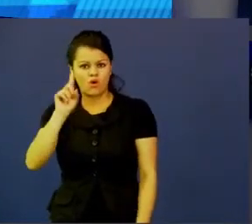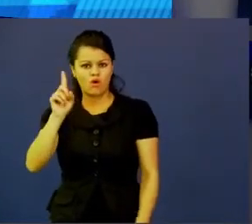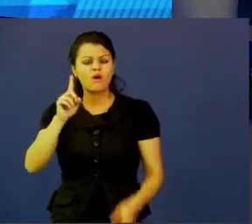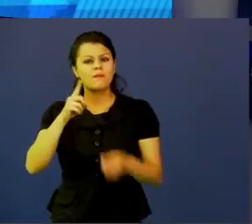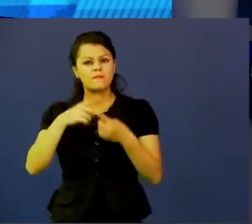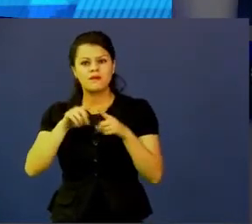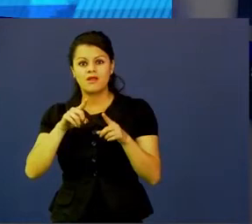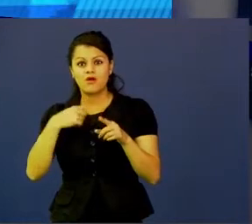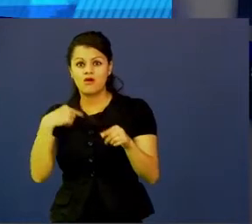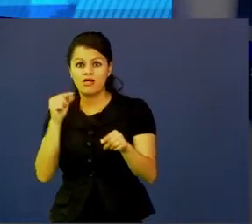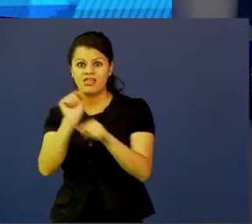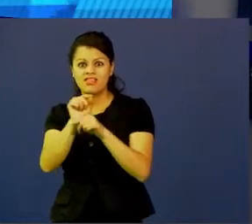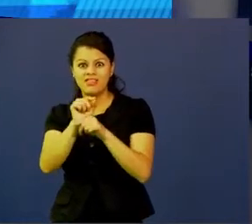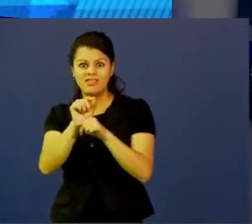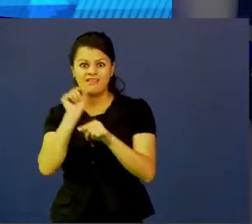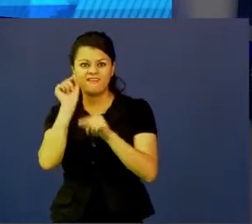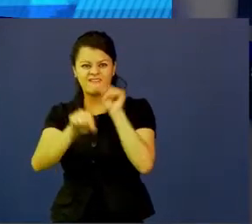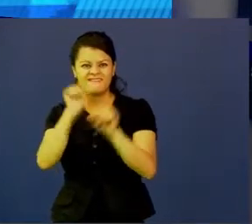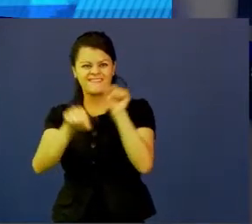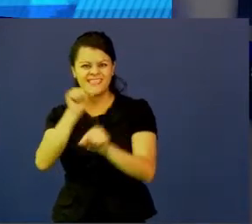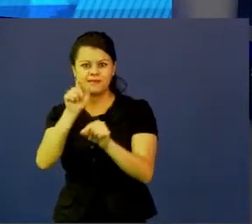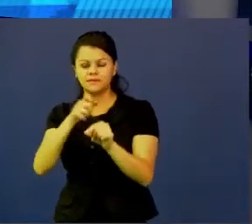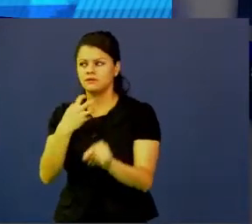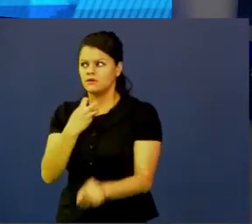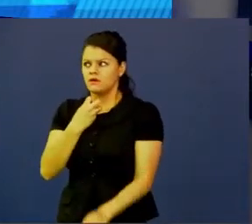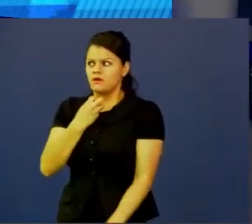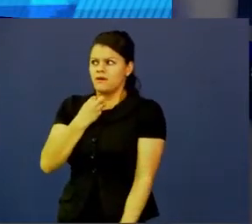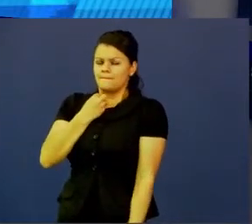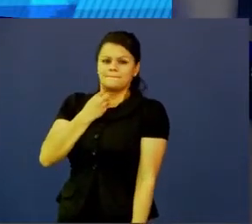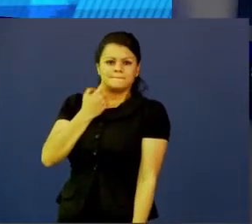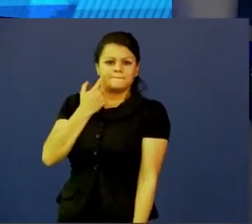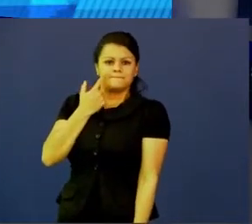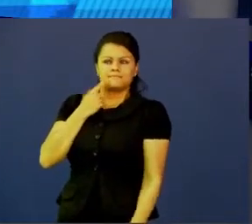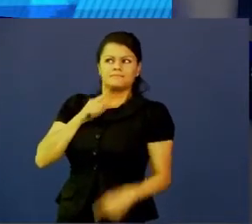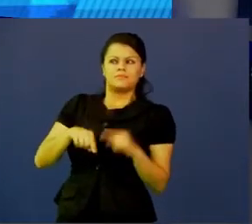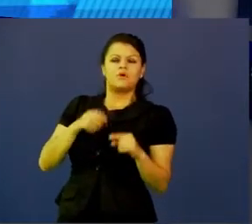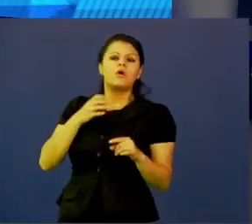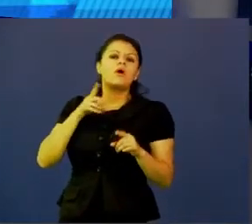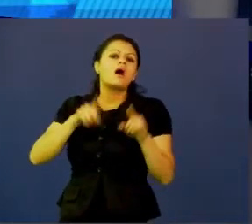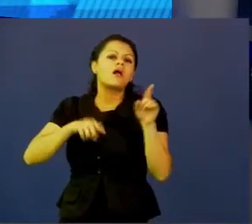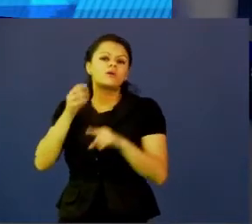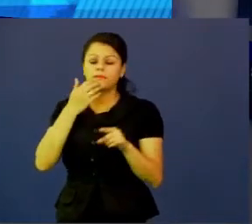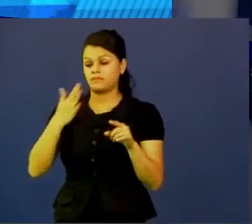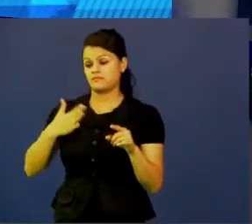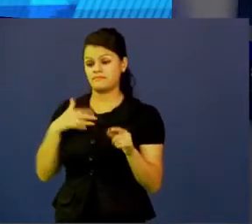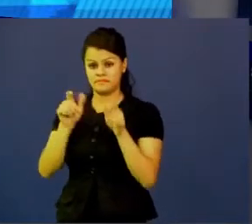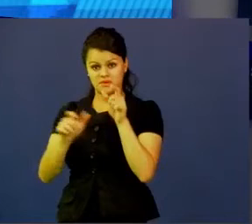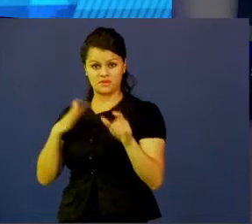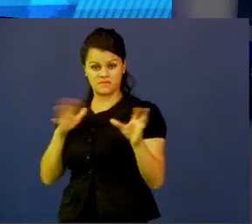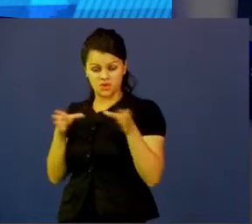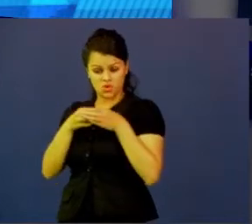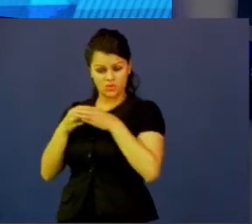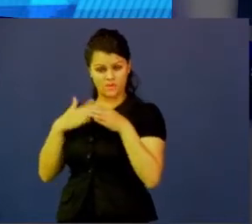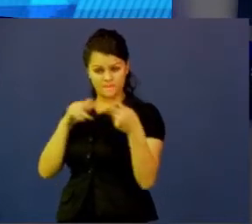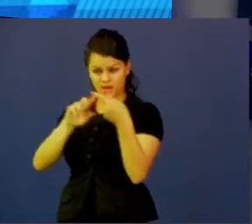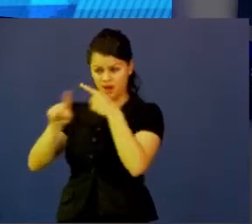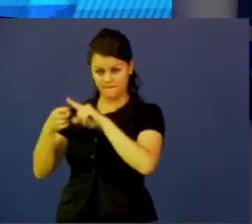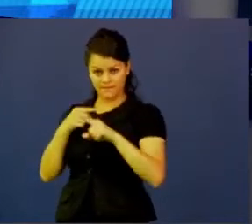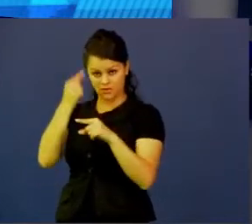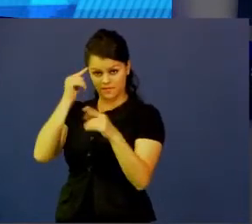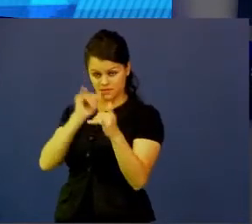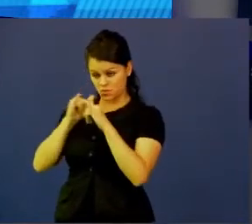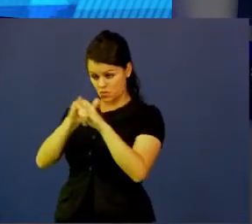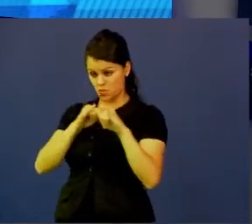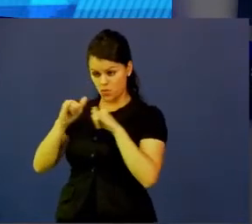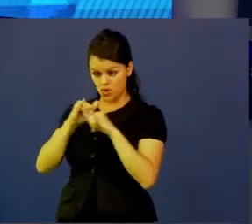otros. Yo solo hablo, me relaciono, me junto con gente que piense como yo, con los columnistas que piensan como yo, con los amigos que piensan como yo,